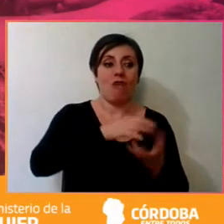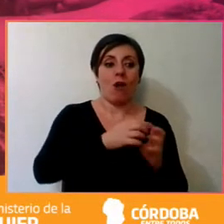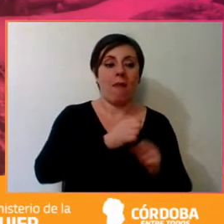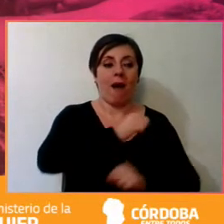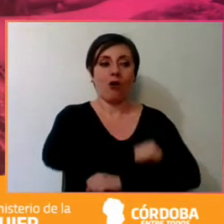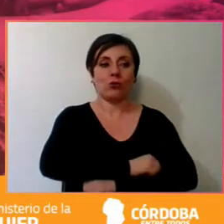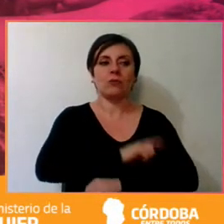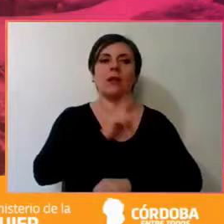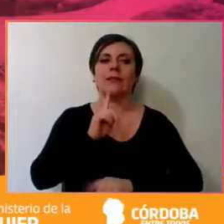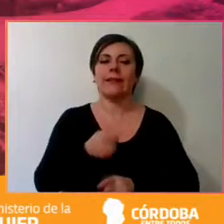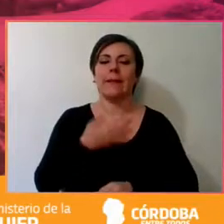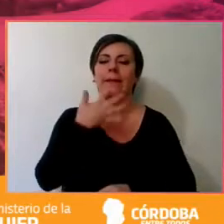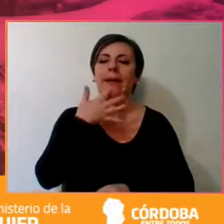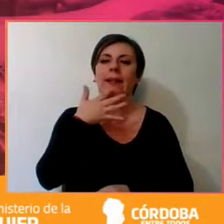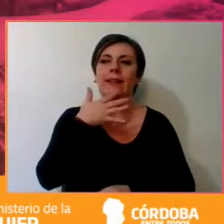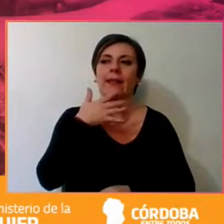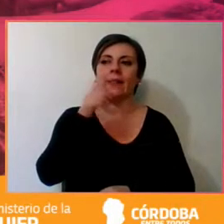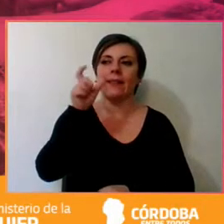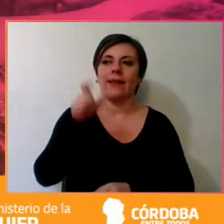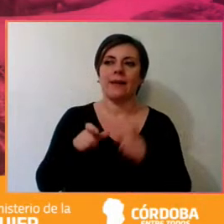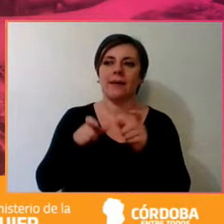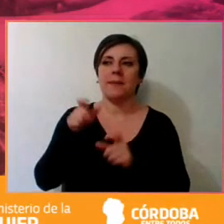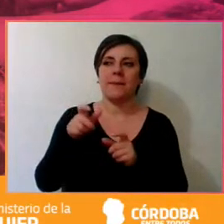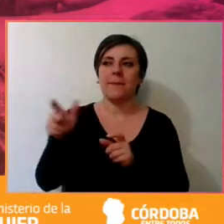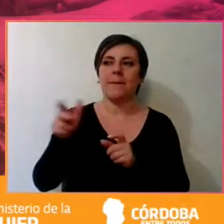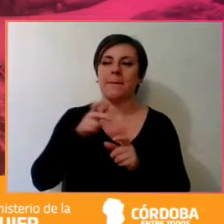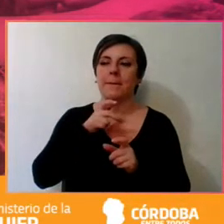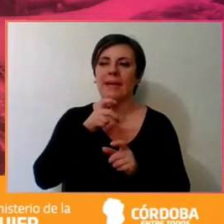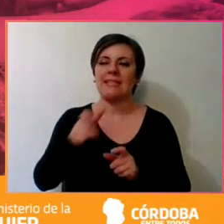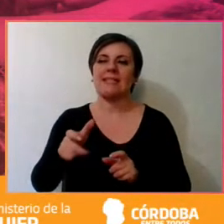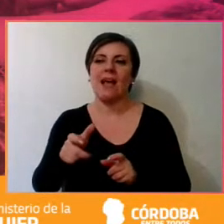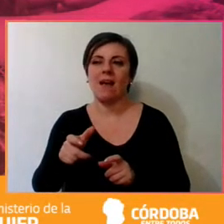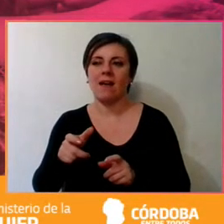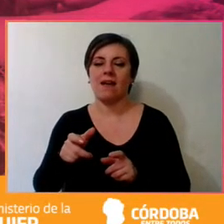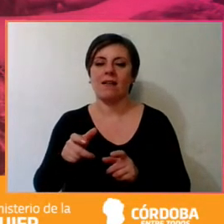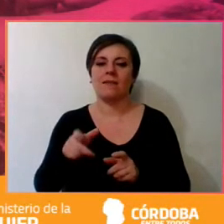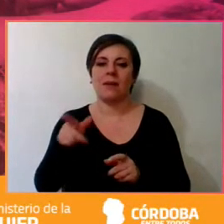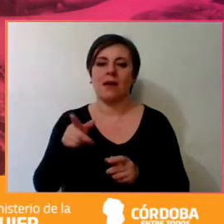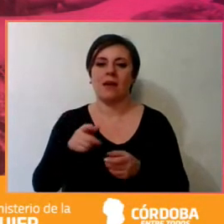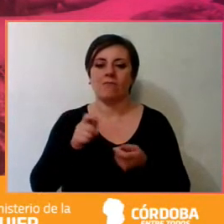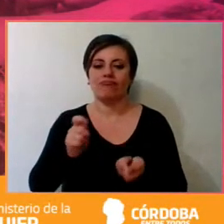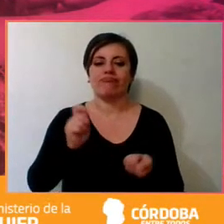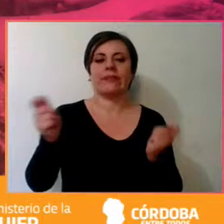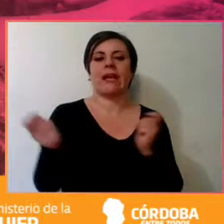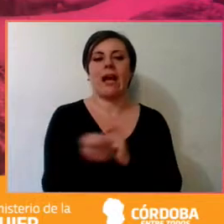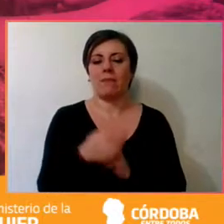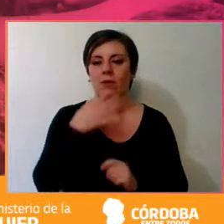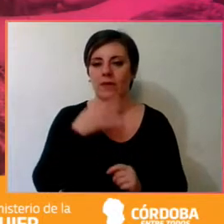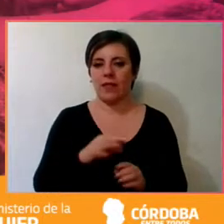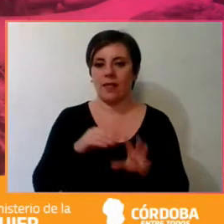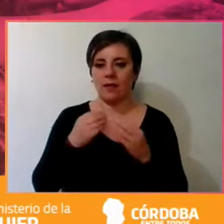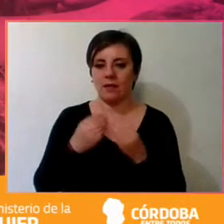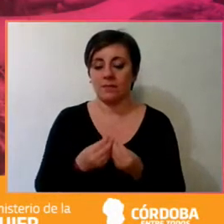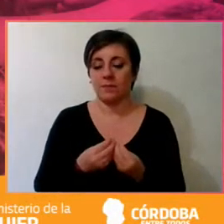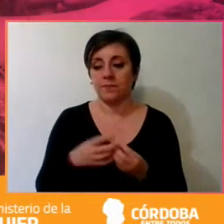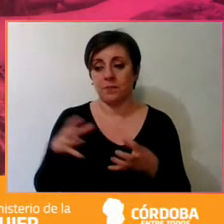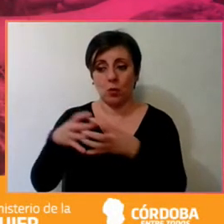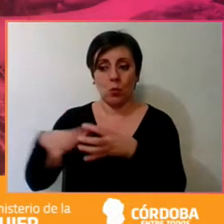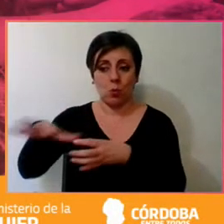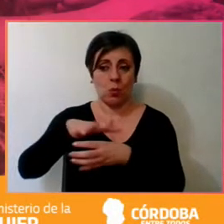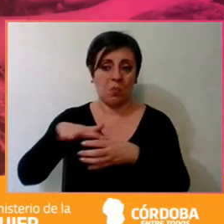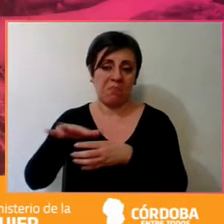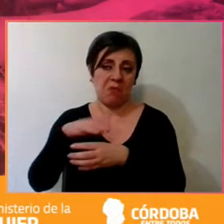importante comprender cómo esos mensajes están llegando para poder provocar estas transformaciones. En el caso de ese grupo de hombres que era